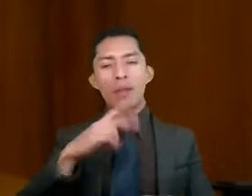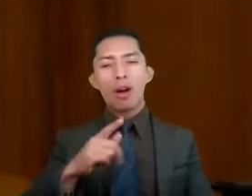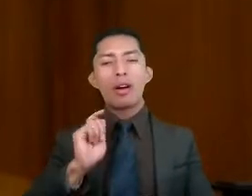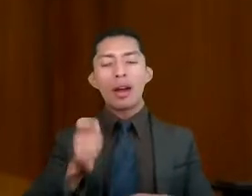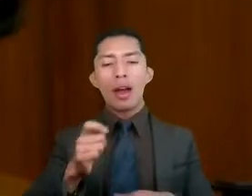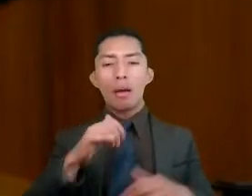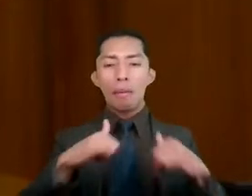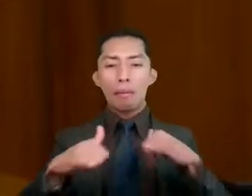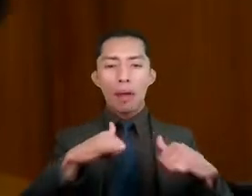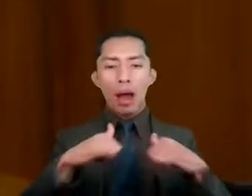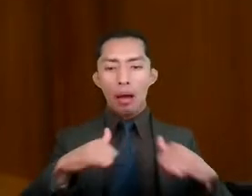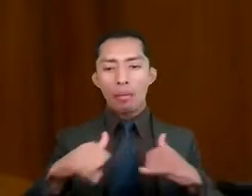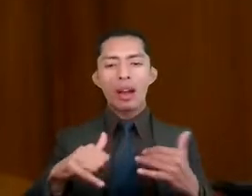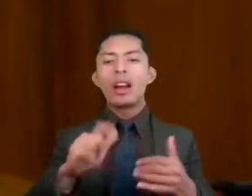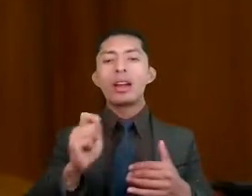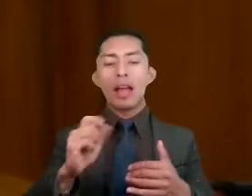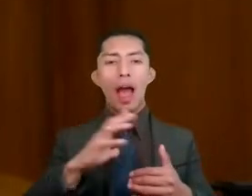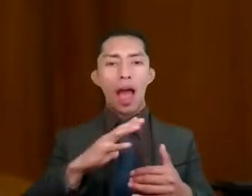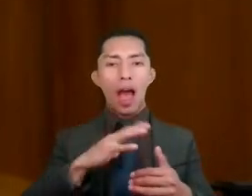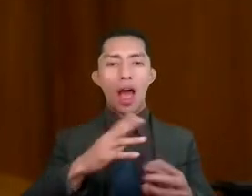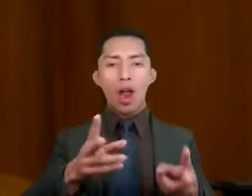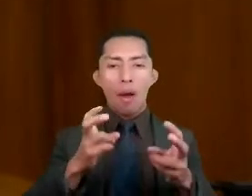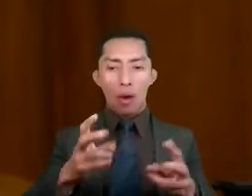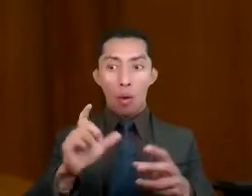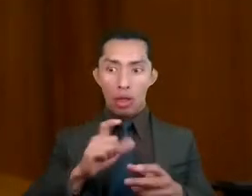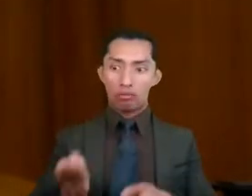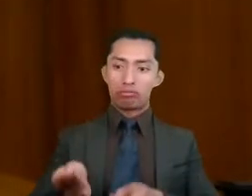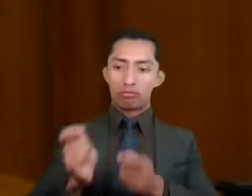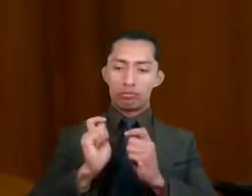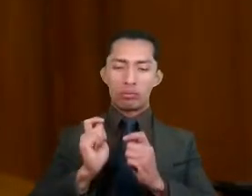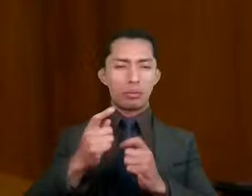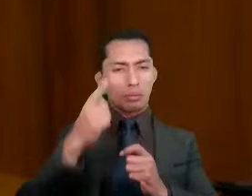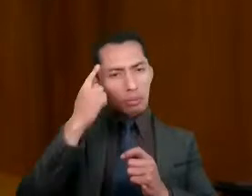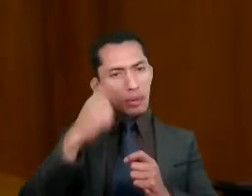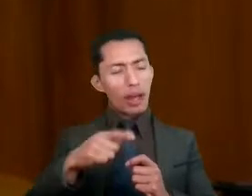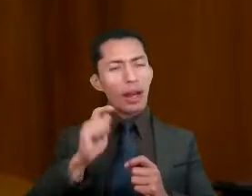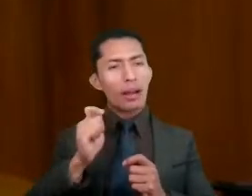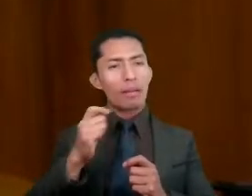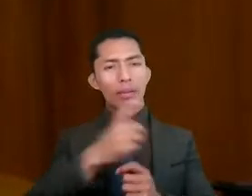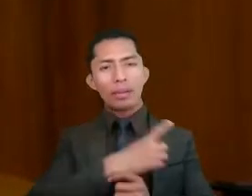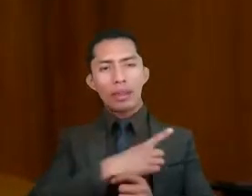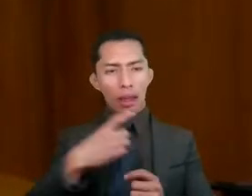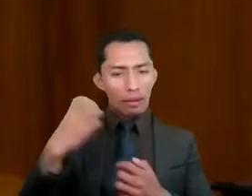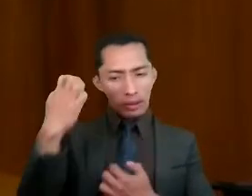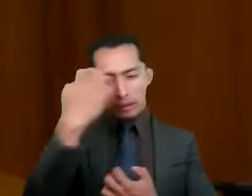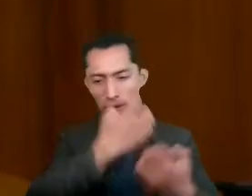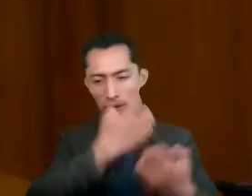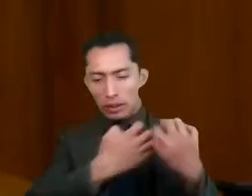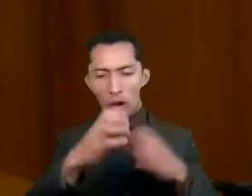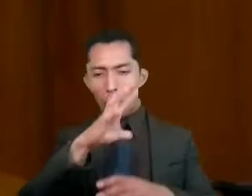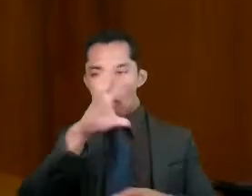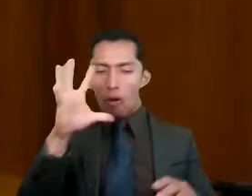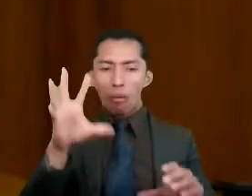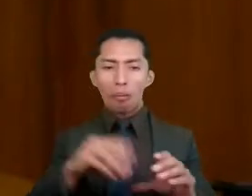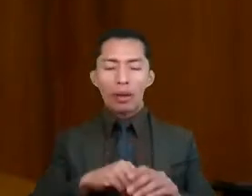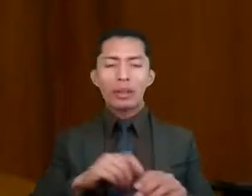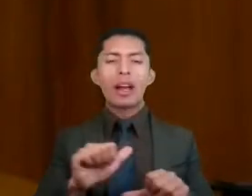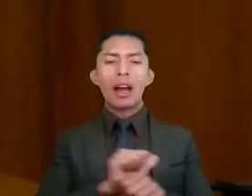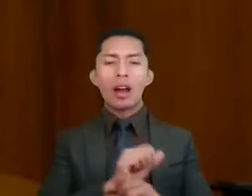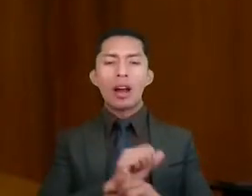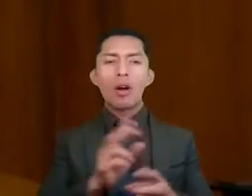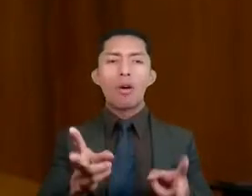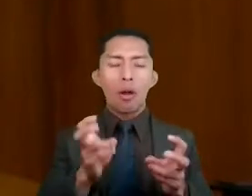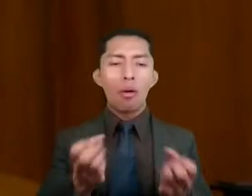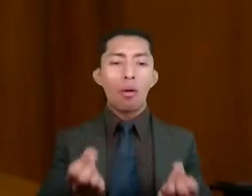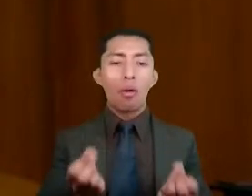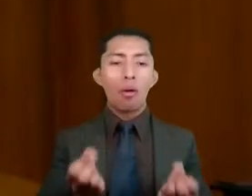mapa delincuencial desde que tomé posesión, con la idea de analizar profundamente en el caso de robo de vehículos, no cuántos se